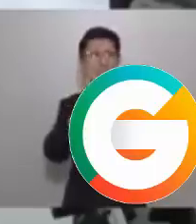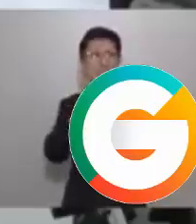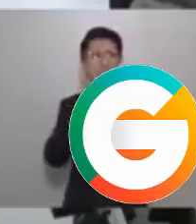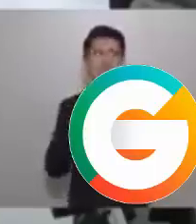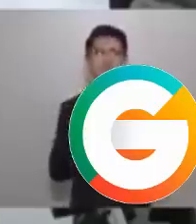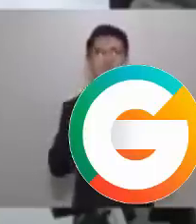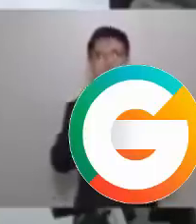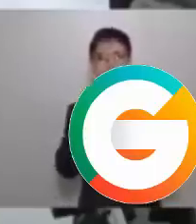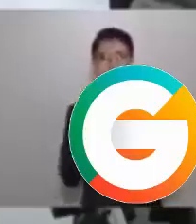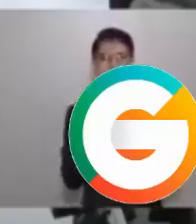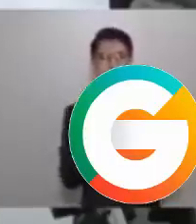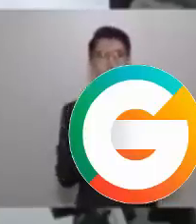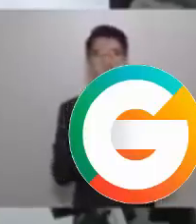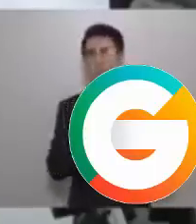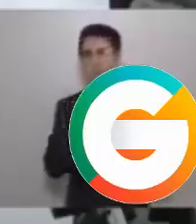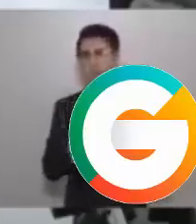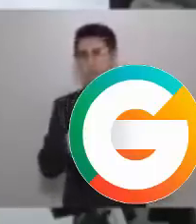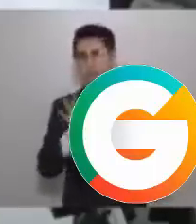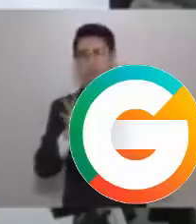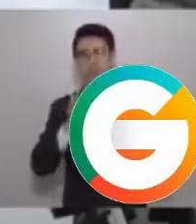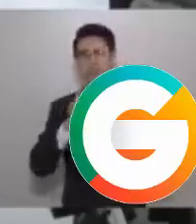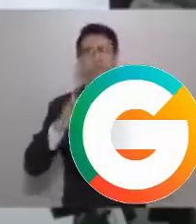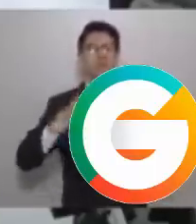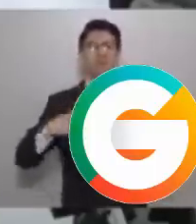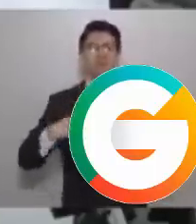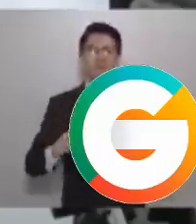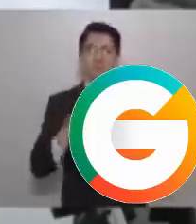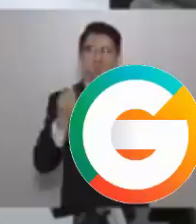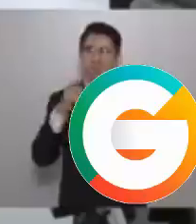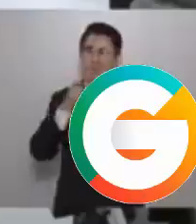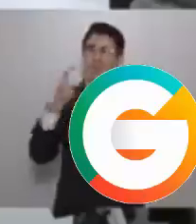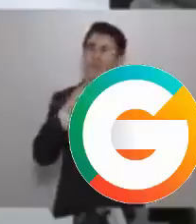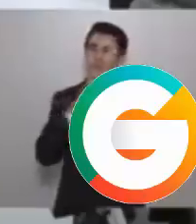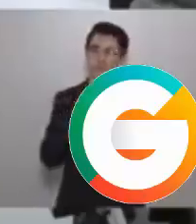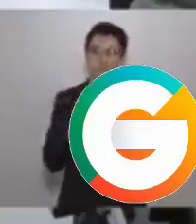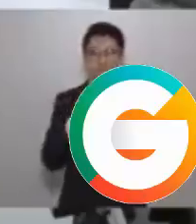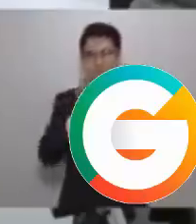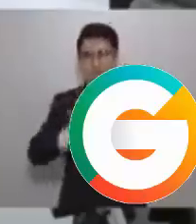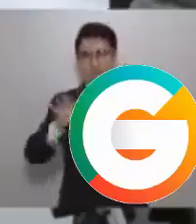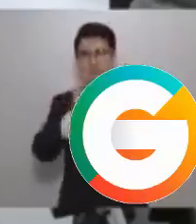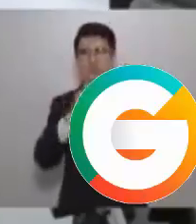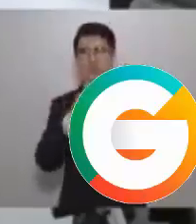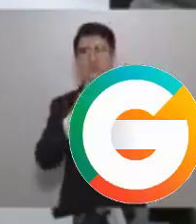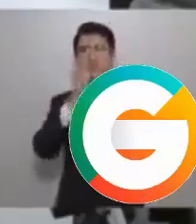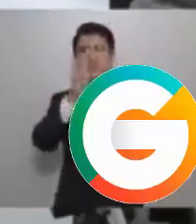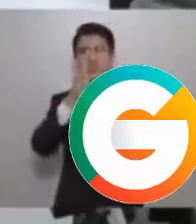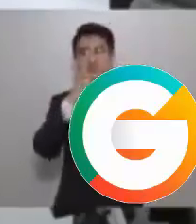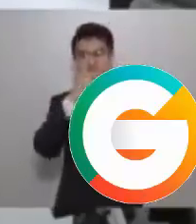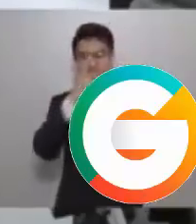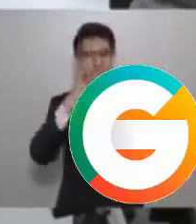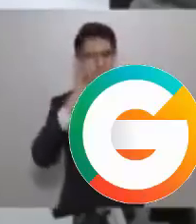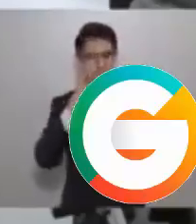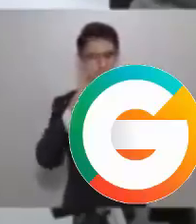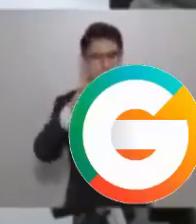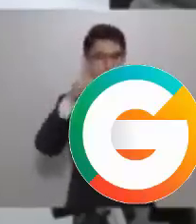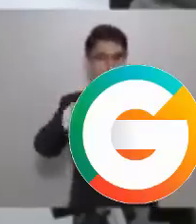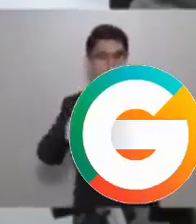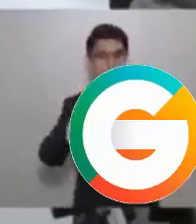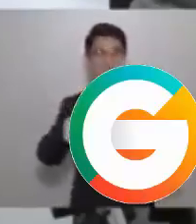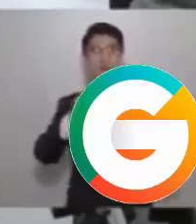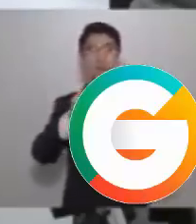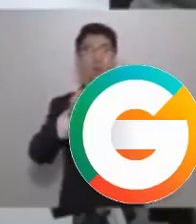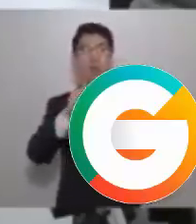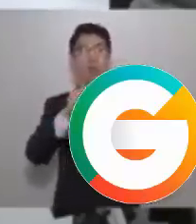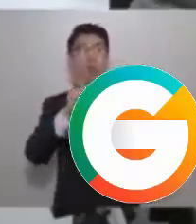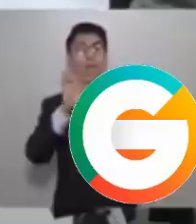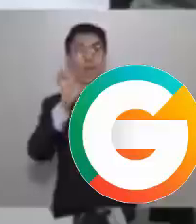y lo son, y lo seguirán siendo siempre porque todavía hay todo evento importante, los homicidios en Ensenada. Ensenada que siempre